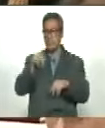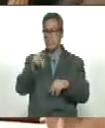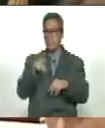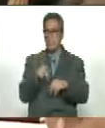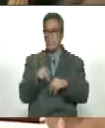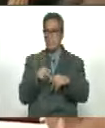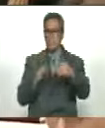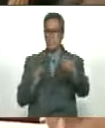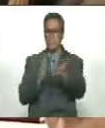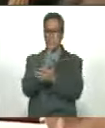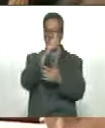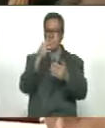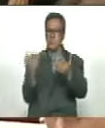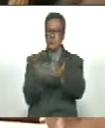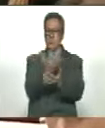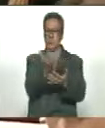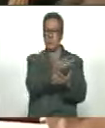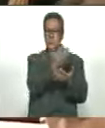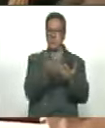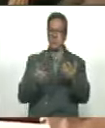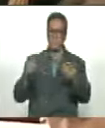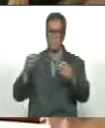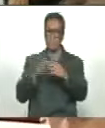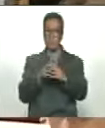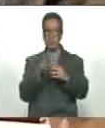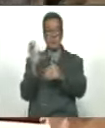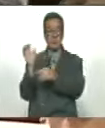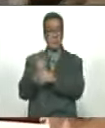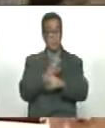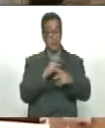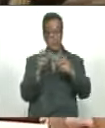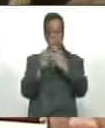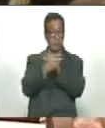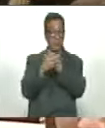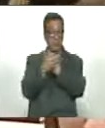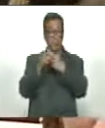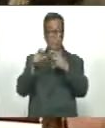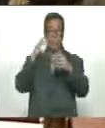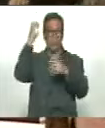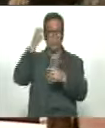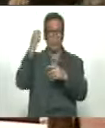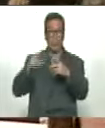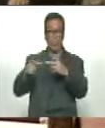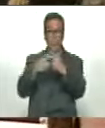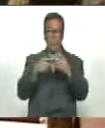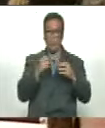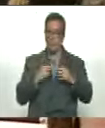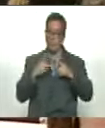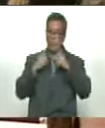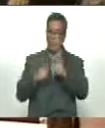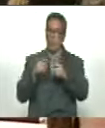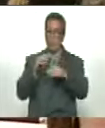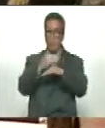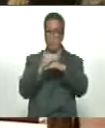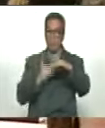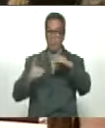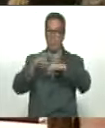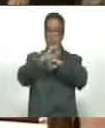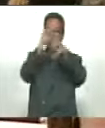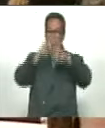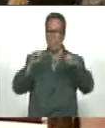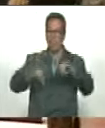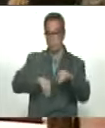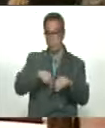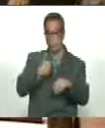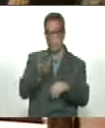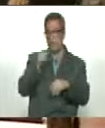el cortafuego del fantasma del comunismo que camina por Europa, no, es el estado de bienestar de la suprema felicidad